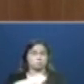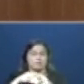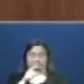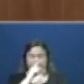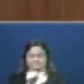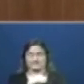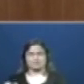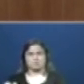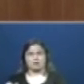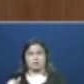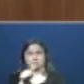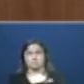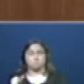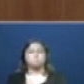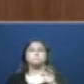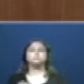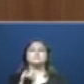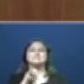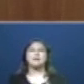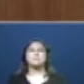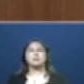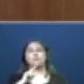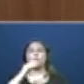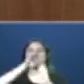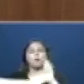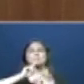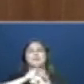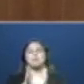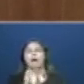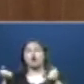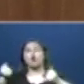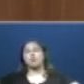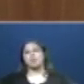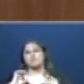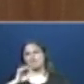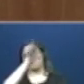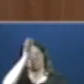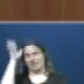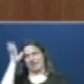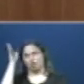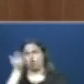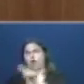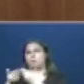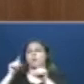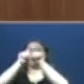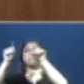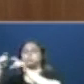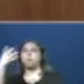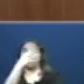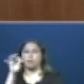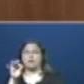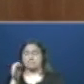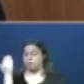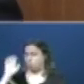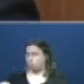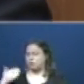hemos iniciado además el programa con amos en verano en colaboración con 40 entidades Y por último acabamos de aprobar la ley